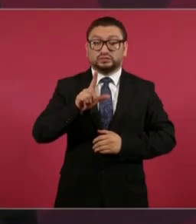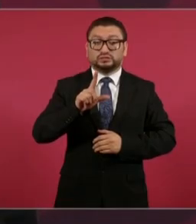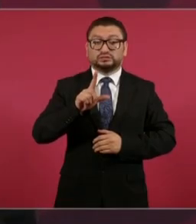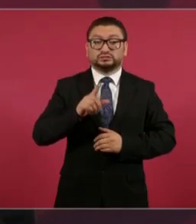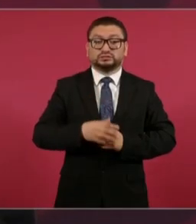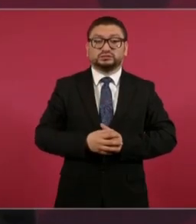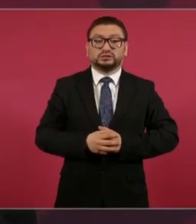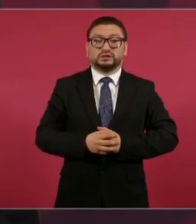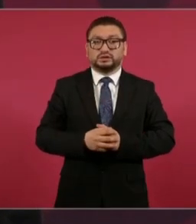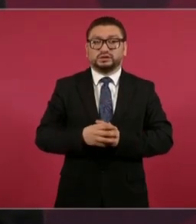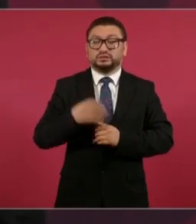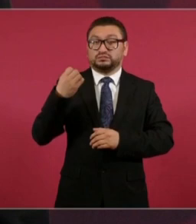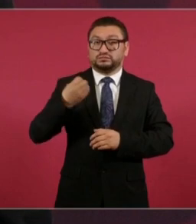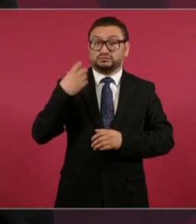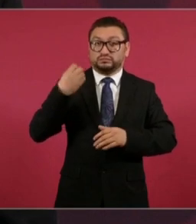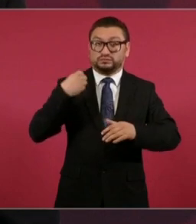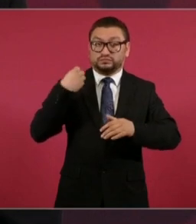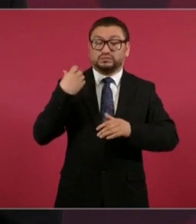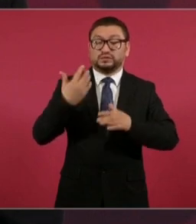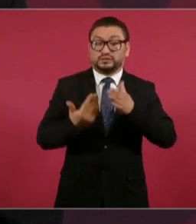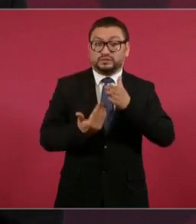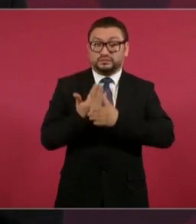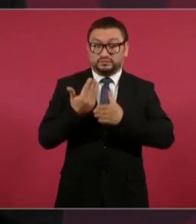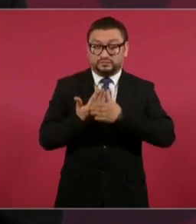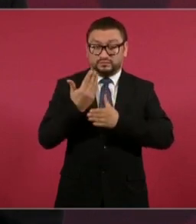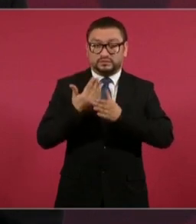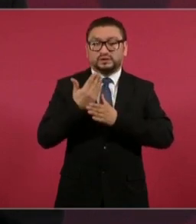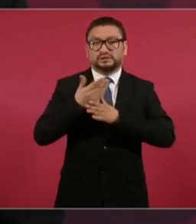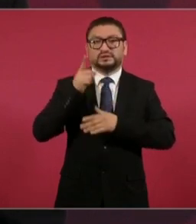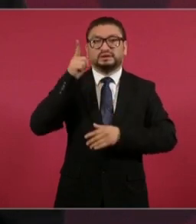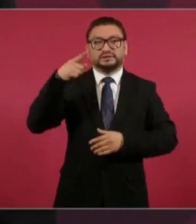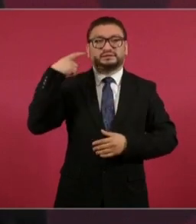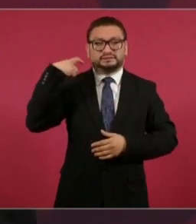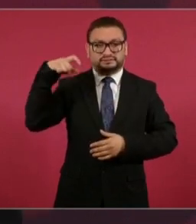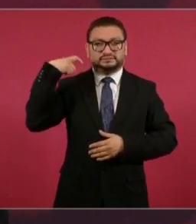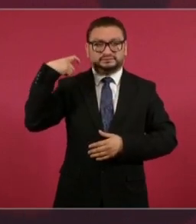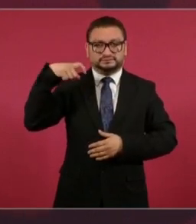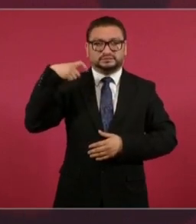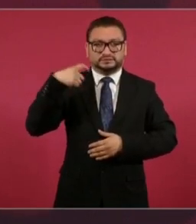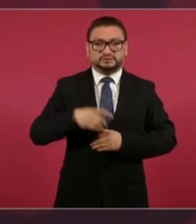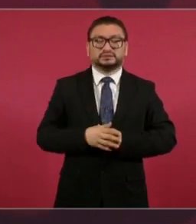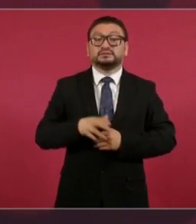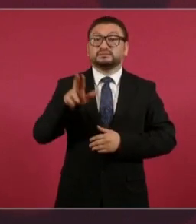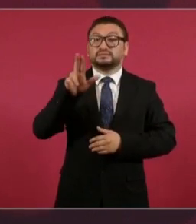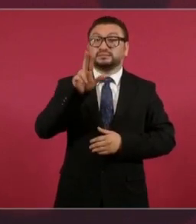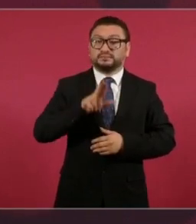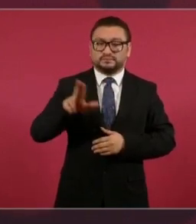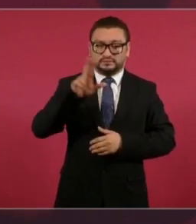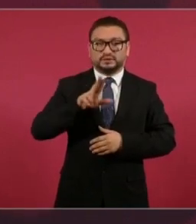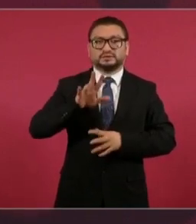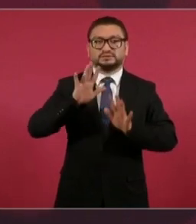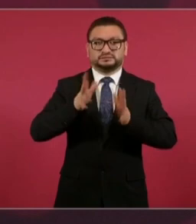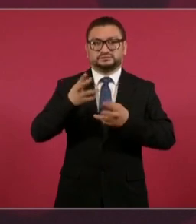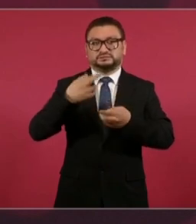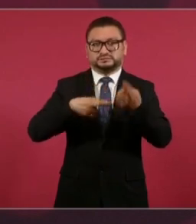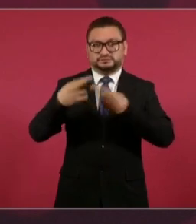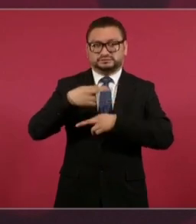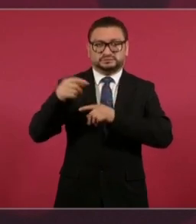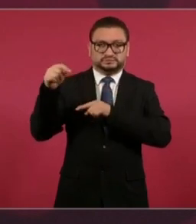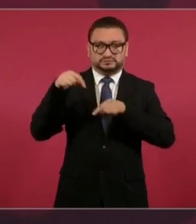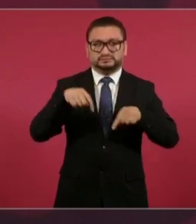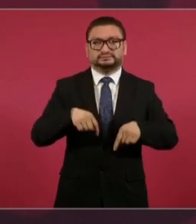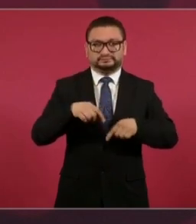la conferencia va a ser en Querétaro el martes ya regresamos